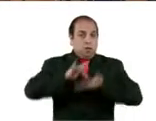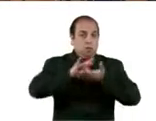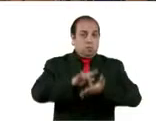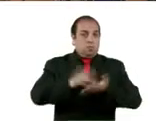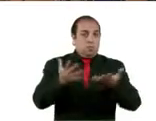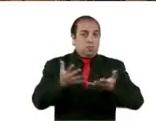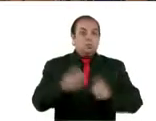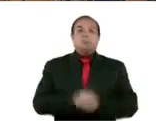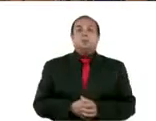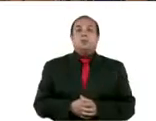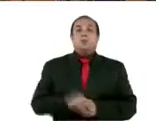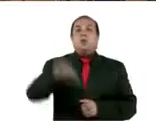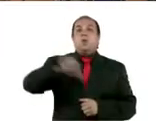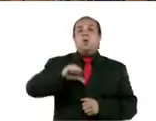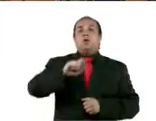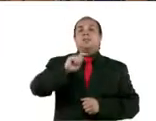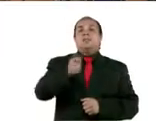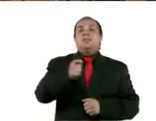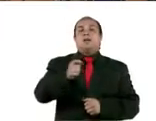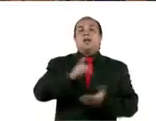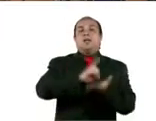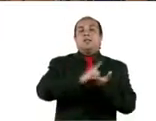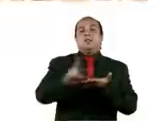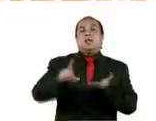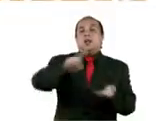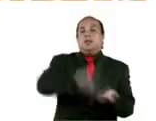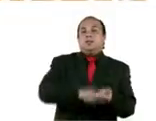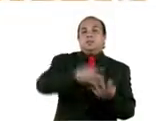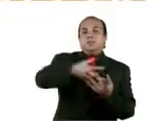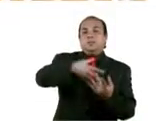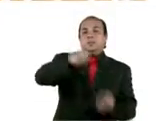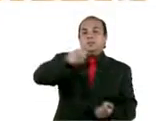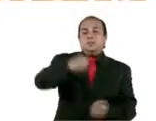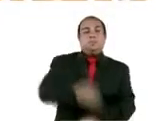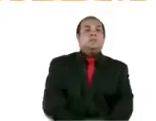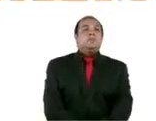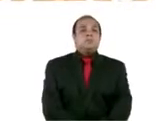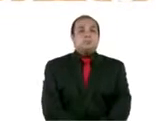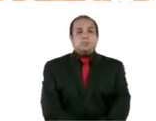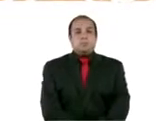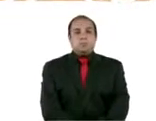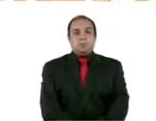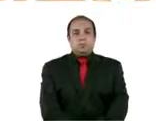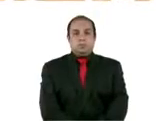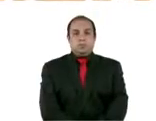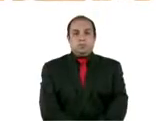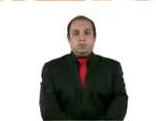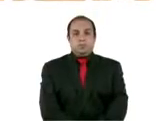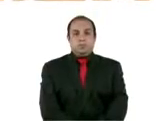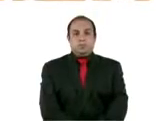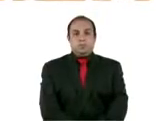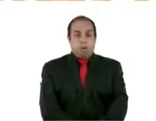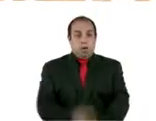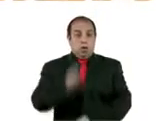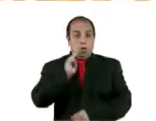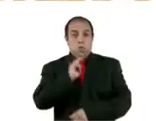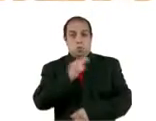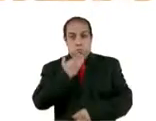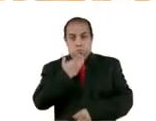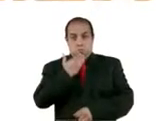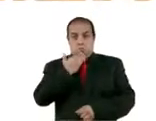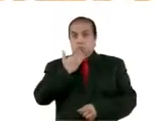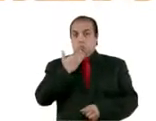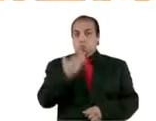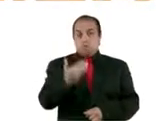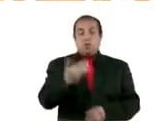apoyos que hoy en realidad ya son un derecho establecido en la Constitución. Entonces pues es una noticia buena que estamos dando